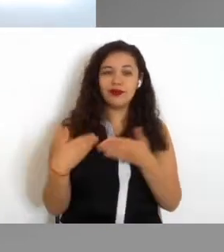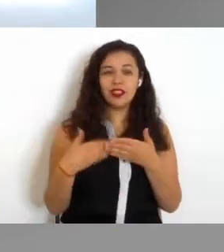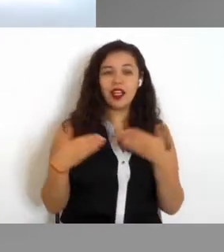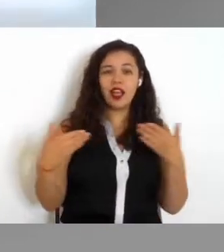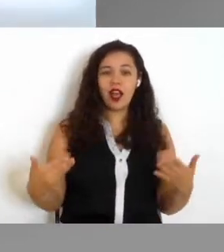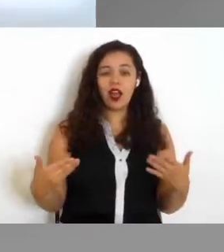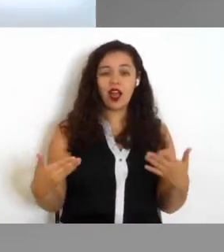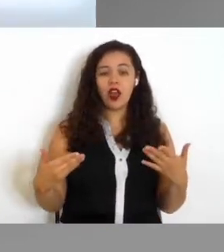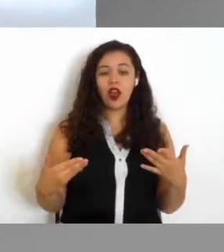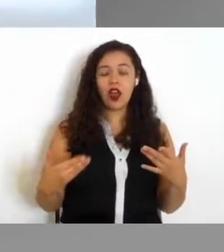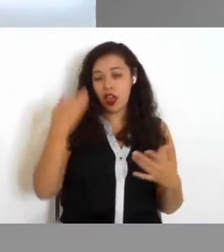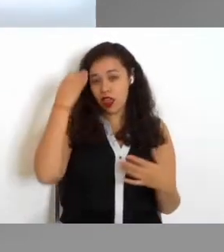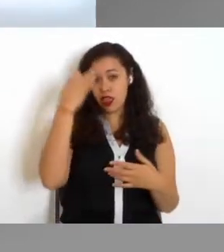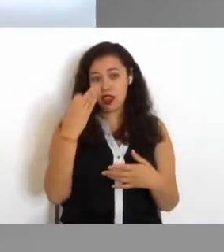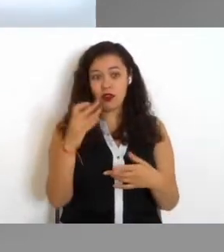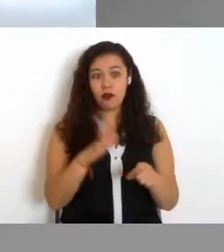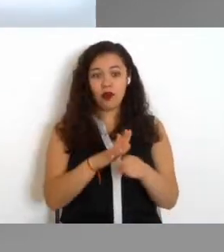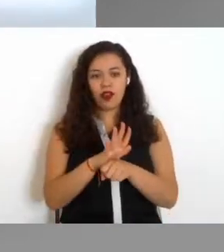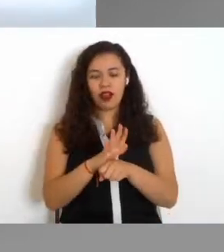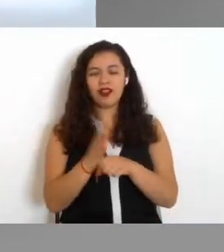inclusión. Muchas gracias.